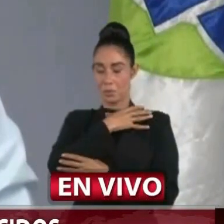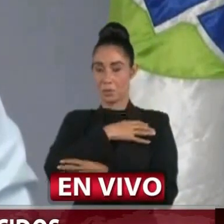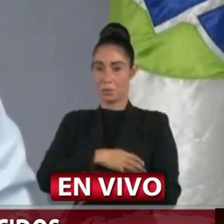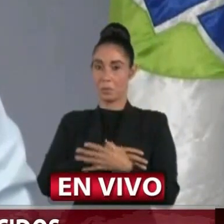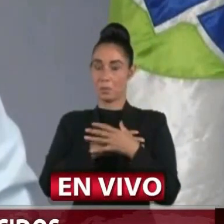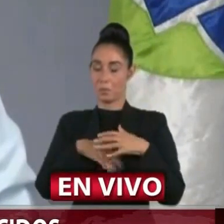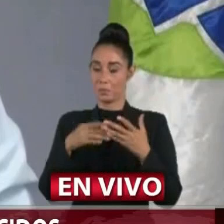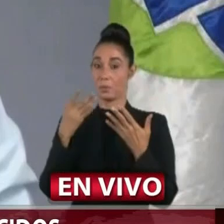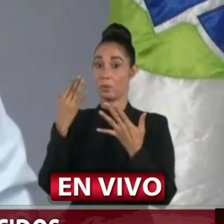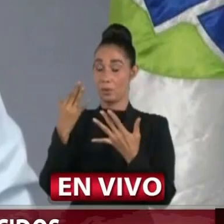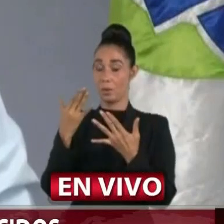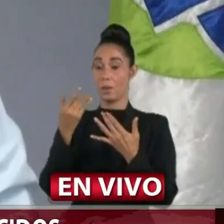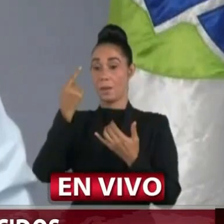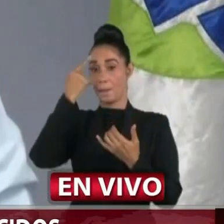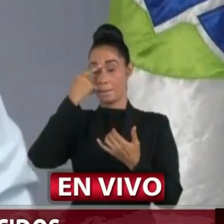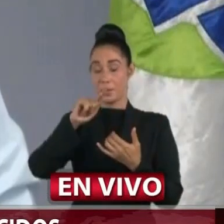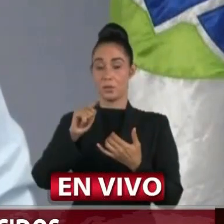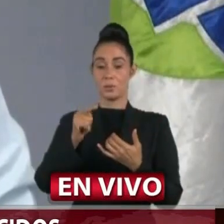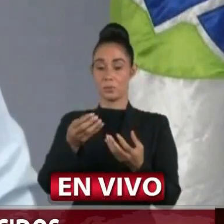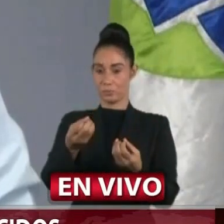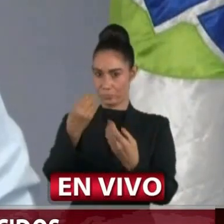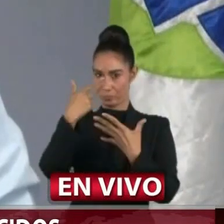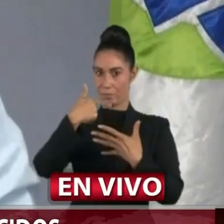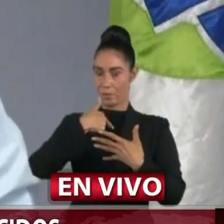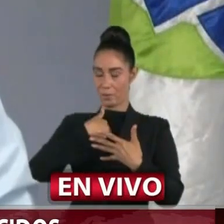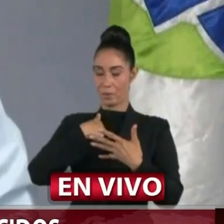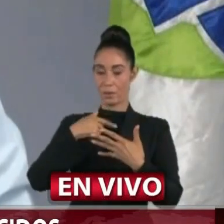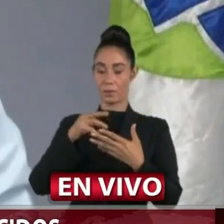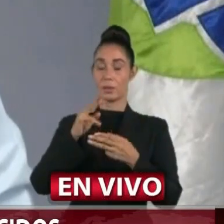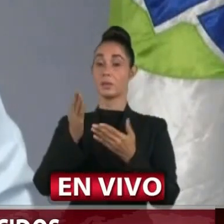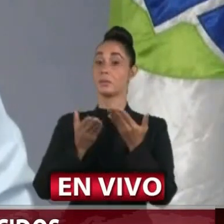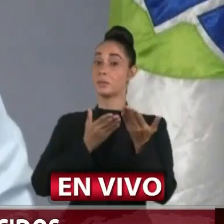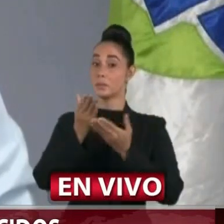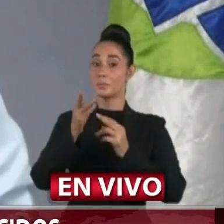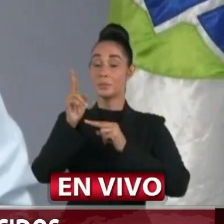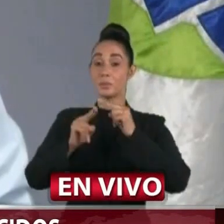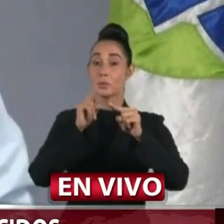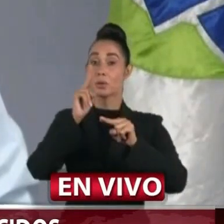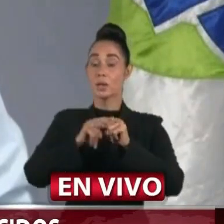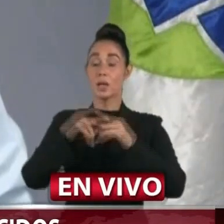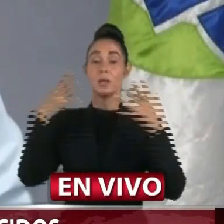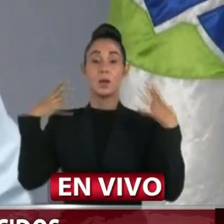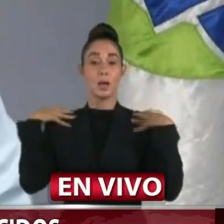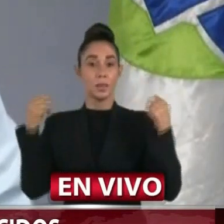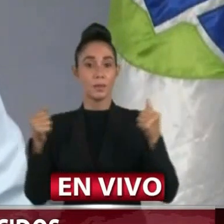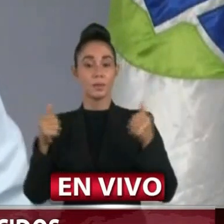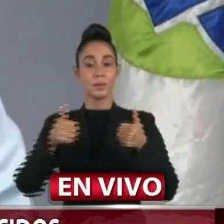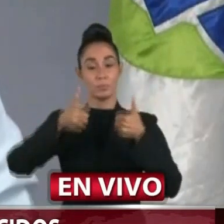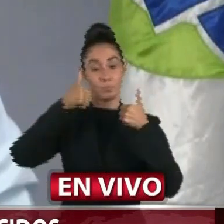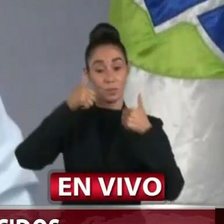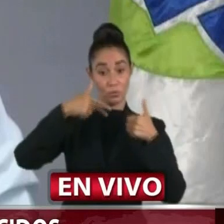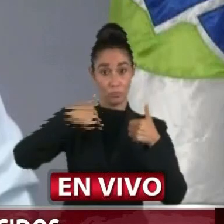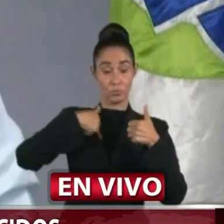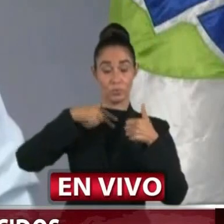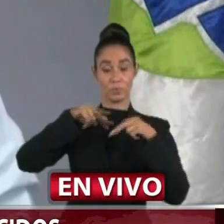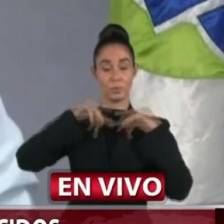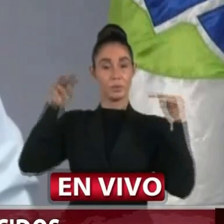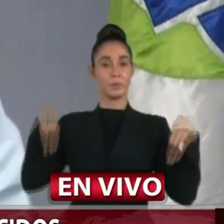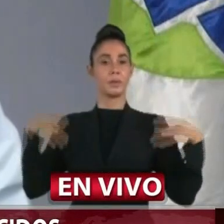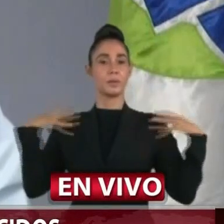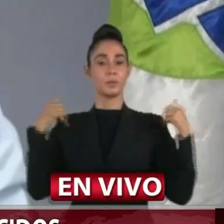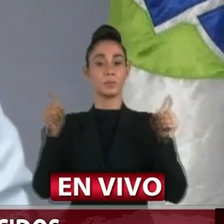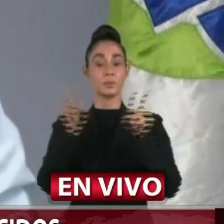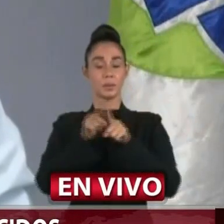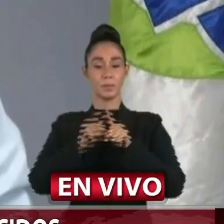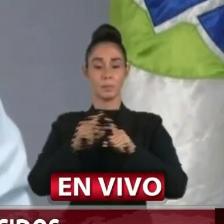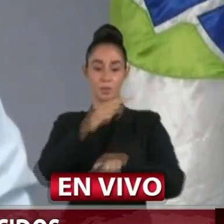equipos, pero la información que dispongo es de que el Servicio Nacional de Salud y el propio Ministerio han estado facilitando a los